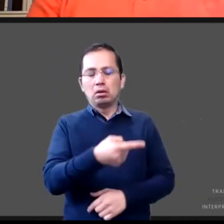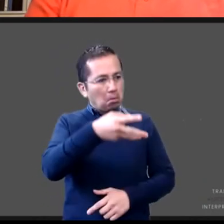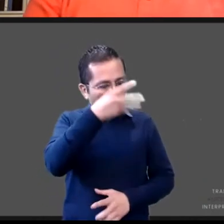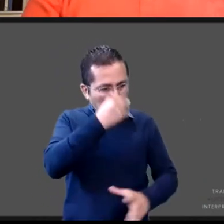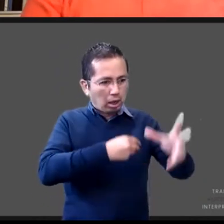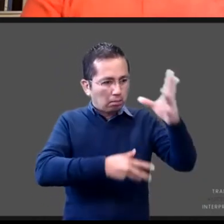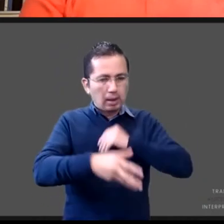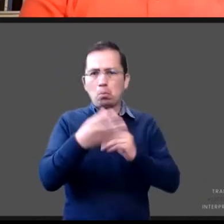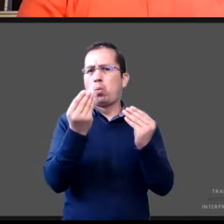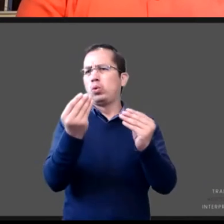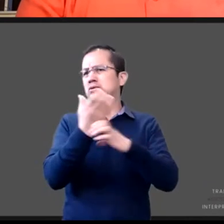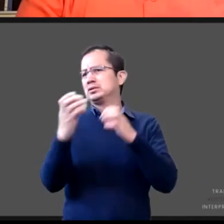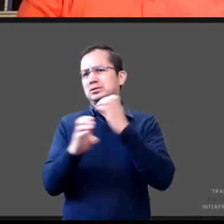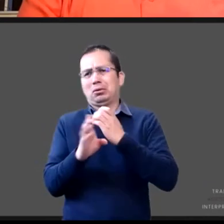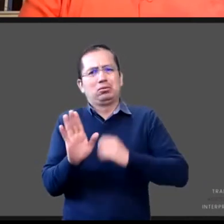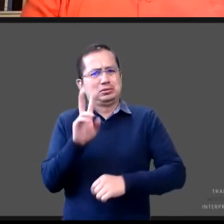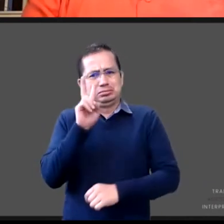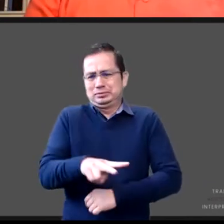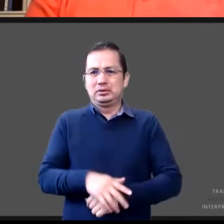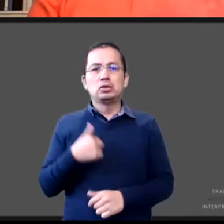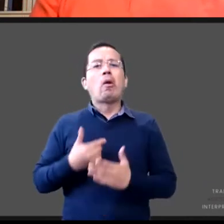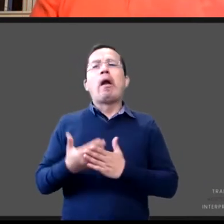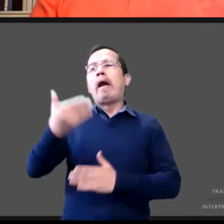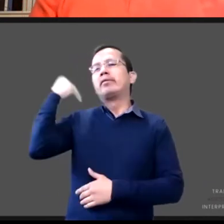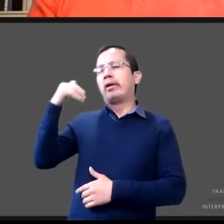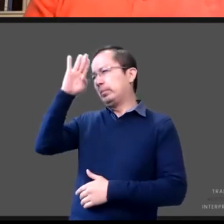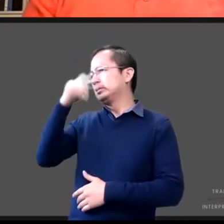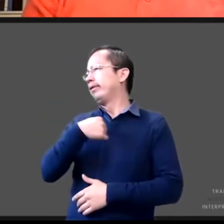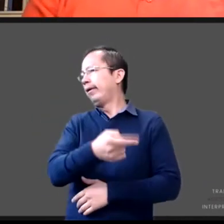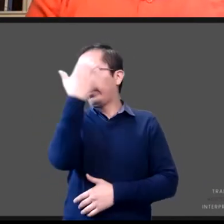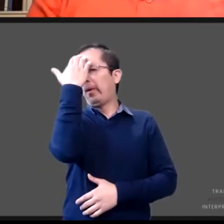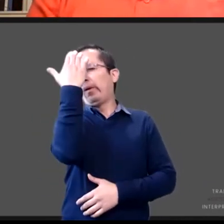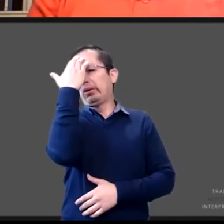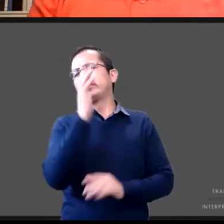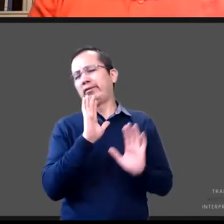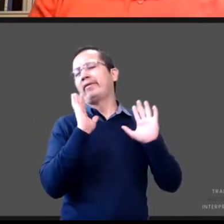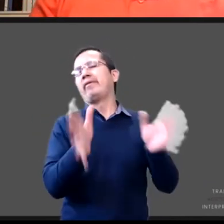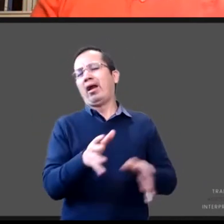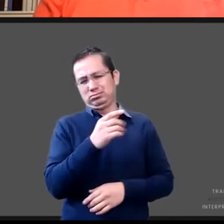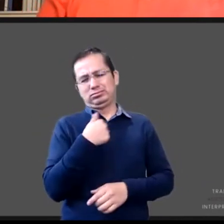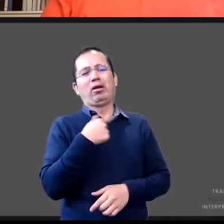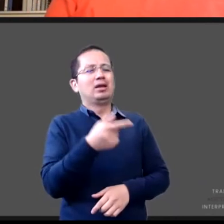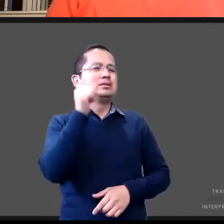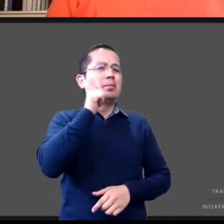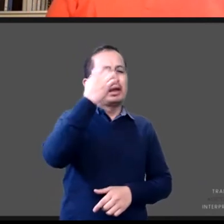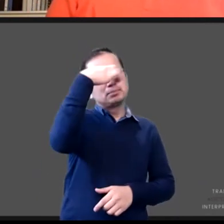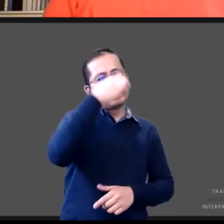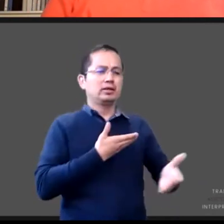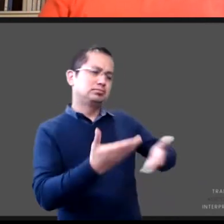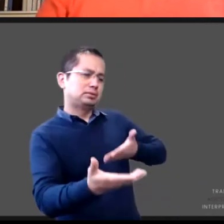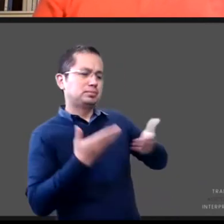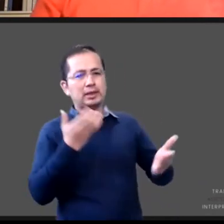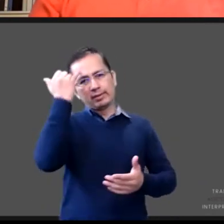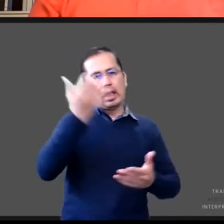creí que teníamos un intercambio cotidiano de experiencias, de ideas y tal. La verdad